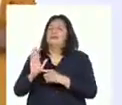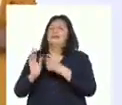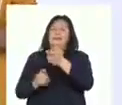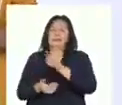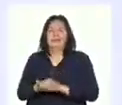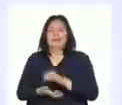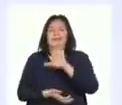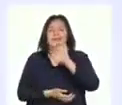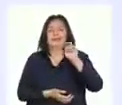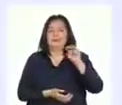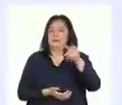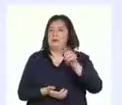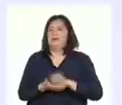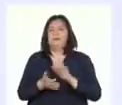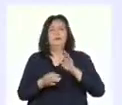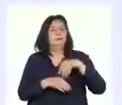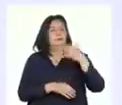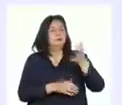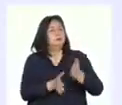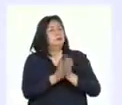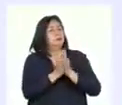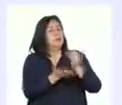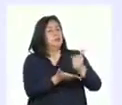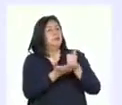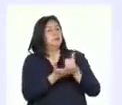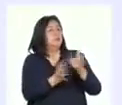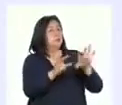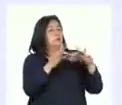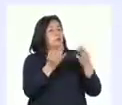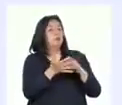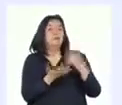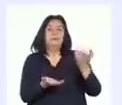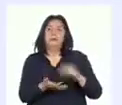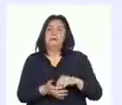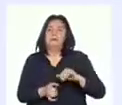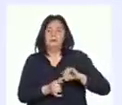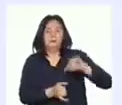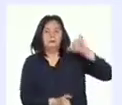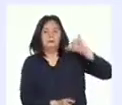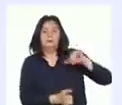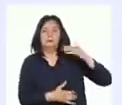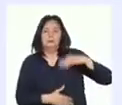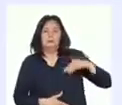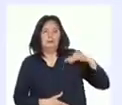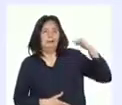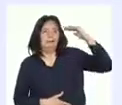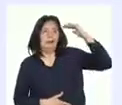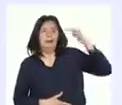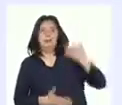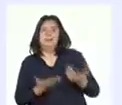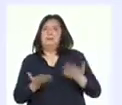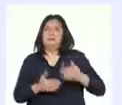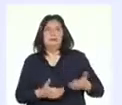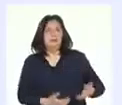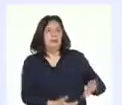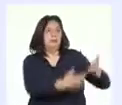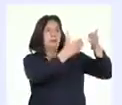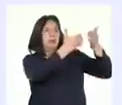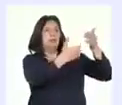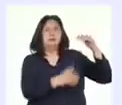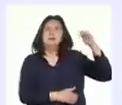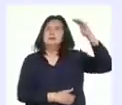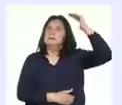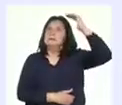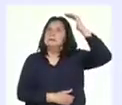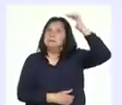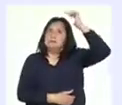en centímetros. Luego, pidan ayuda a algún familiar para medir su talla. Pueden apoyarse en alguna pared, realizar